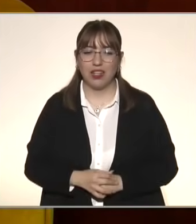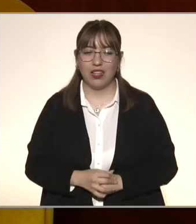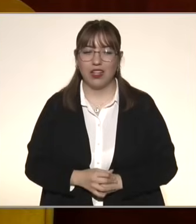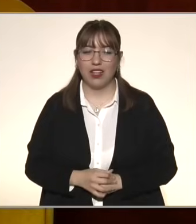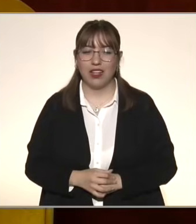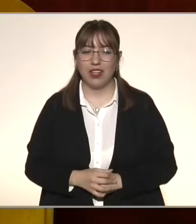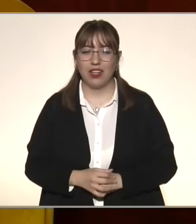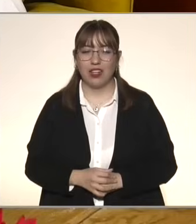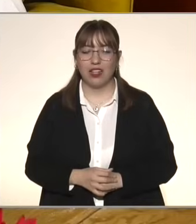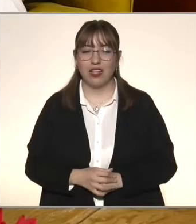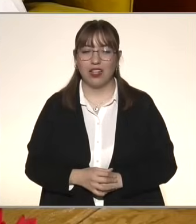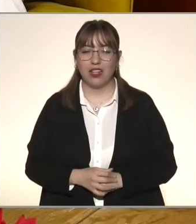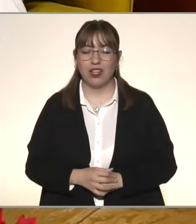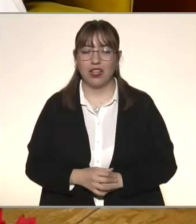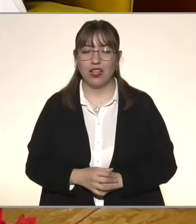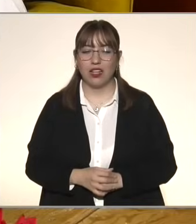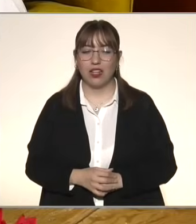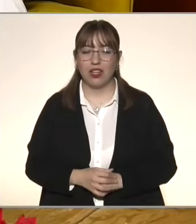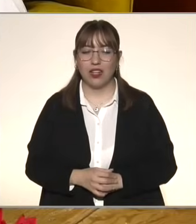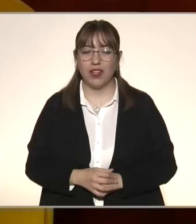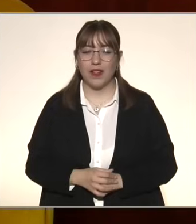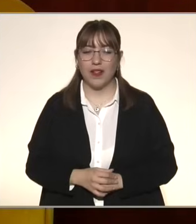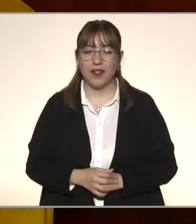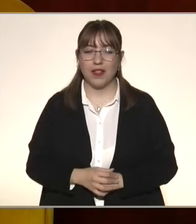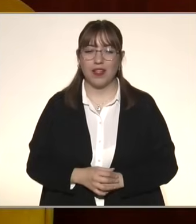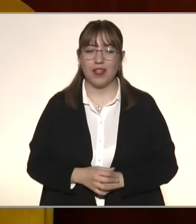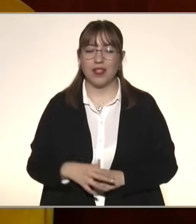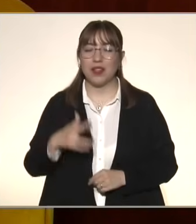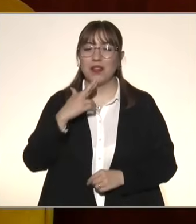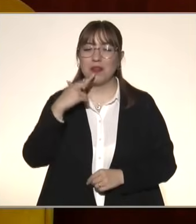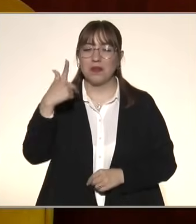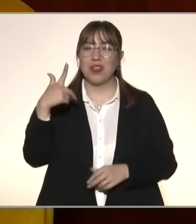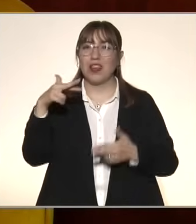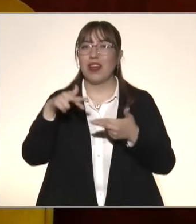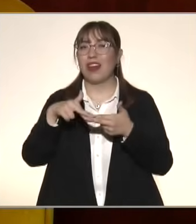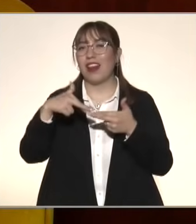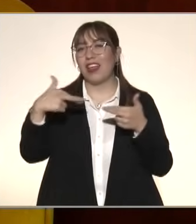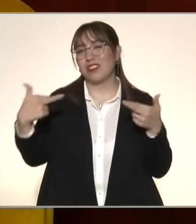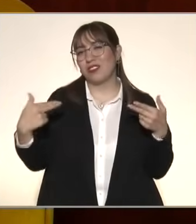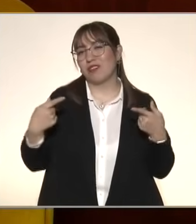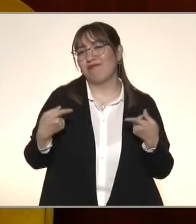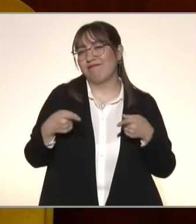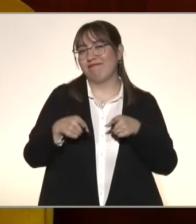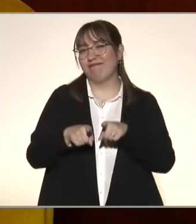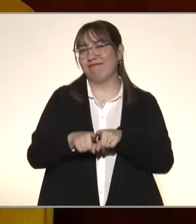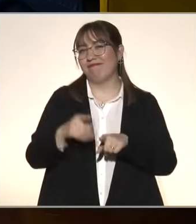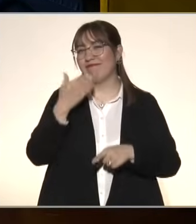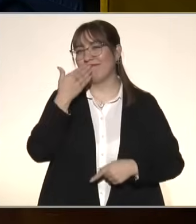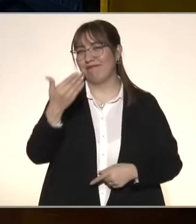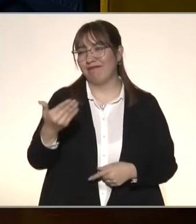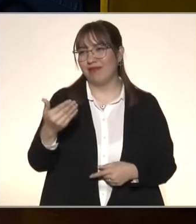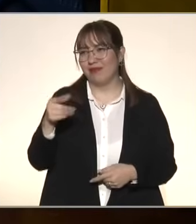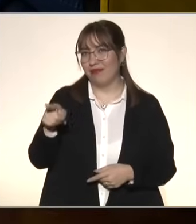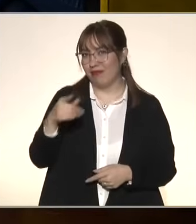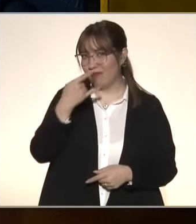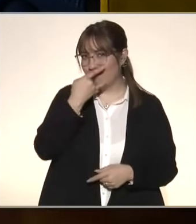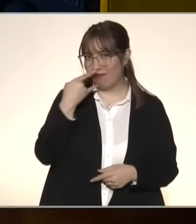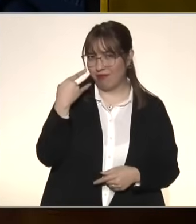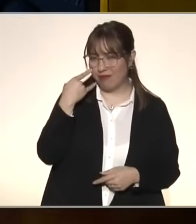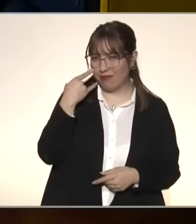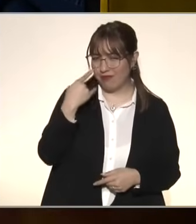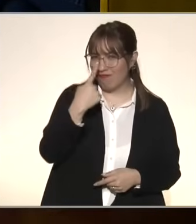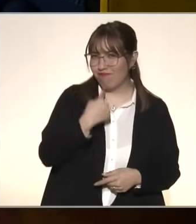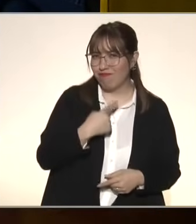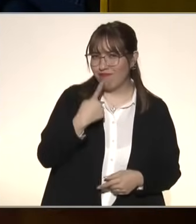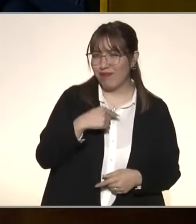significa? Que va a haber prosperidad en las relaciones sexuales. Ah, mira. No era el rojo ese. No, es que ese es el